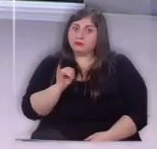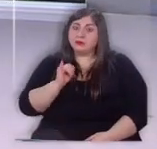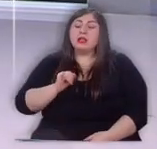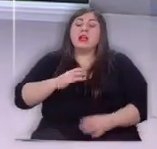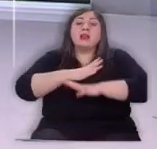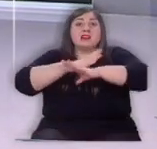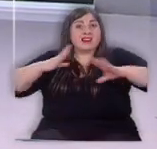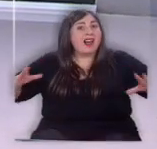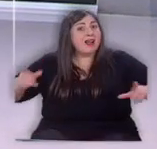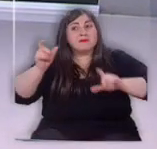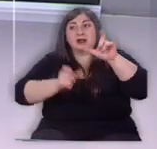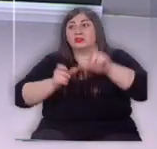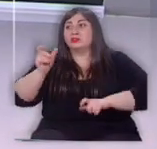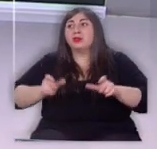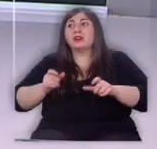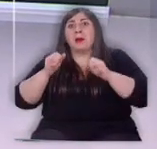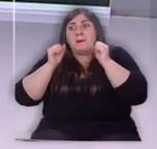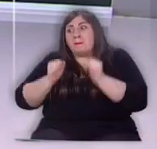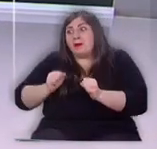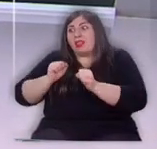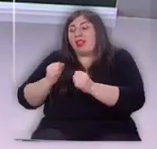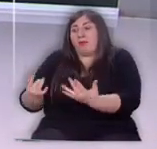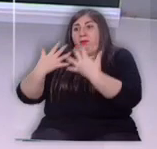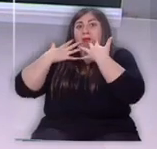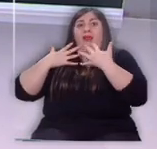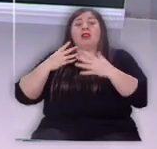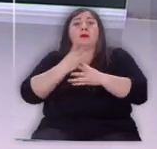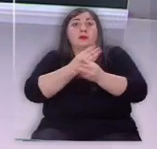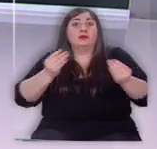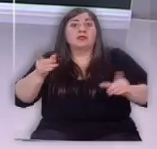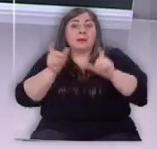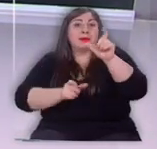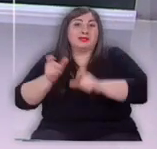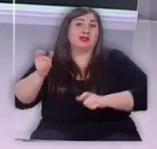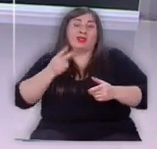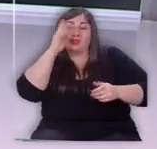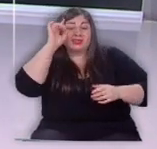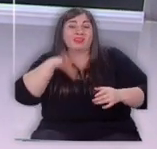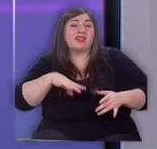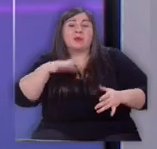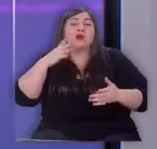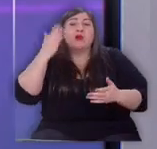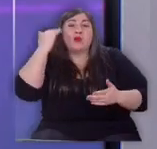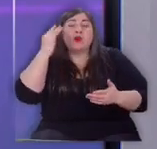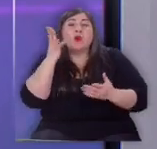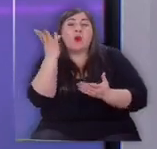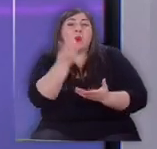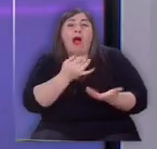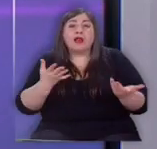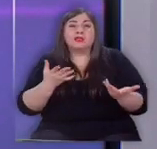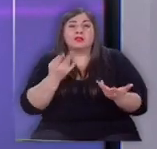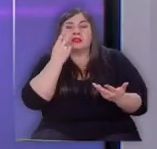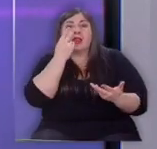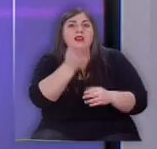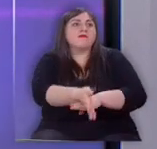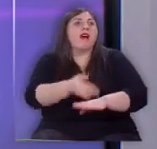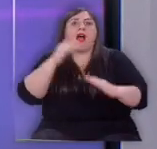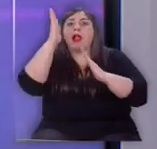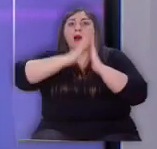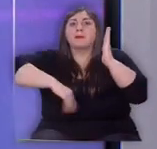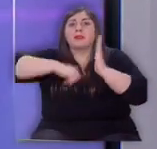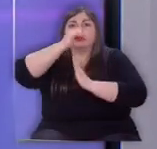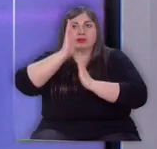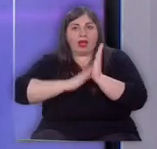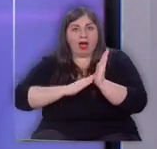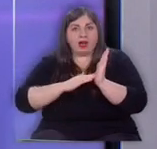personas, no sabemos el número, se ve bastantes personas, y en este sentido recorre la comuna de La Pintana